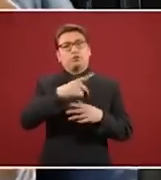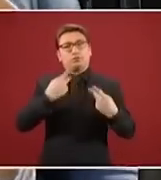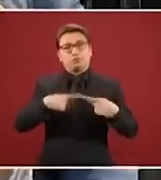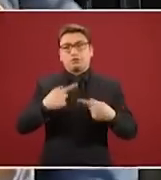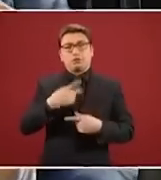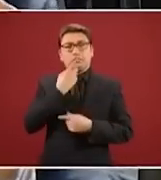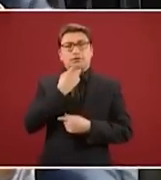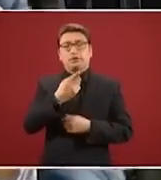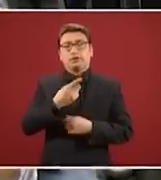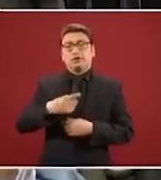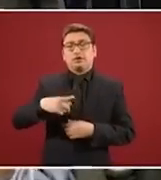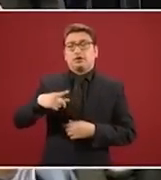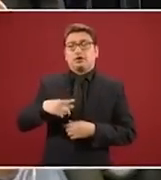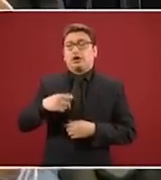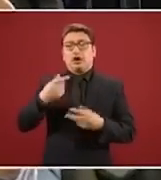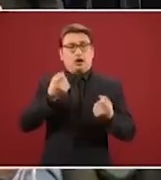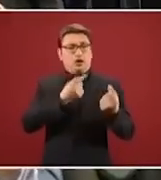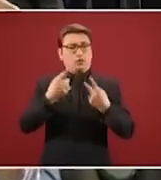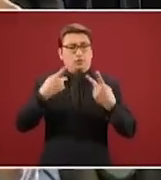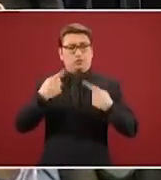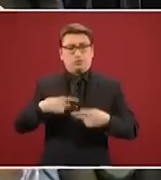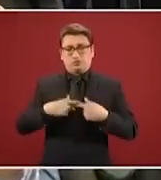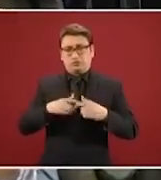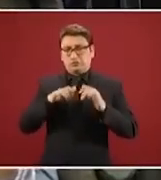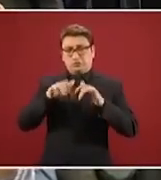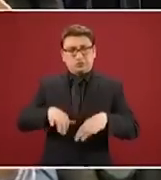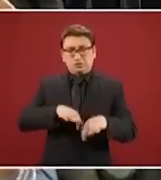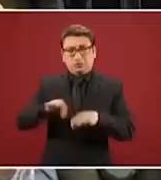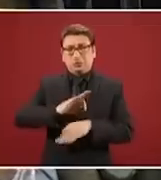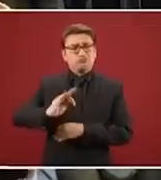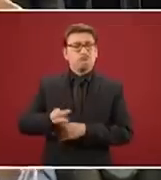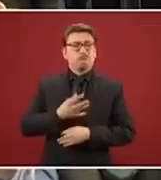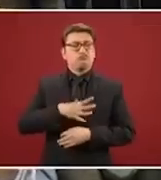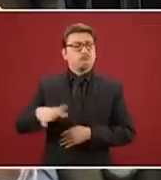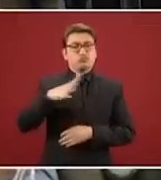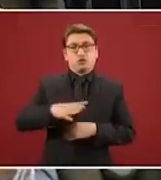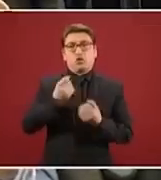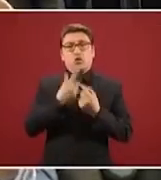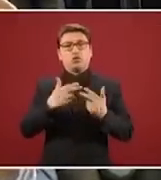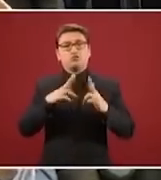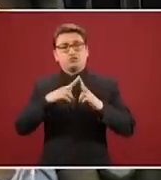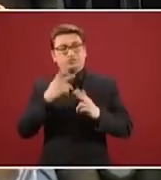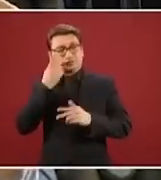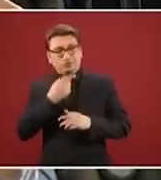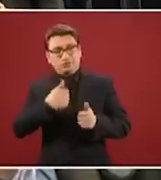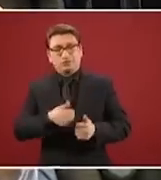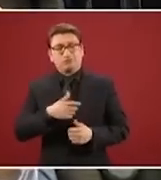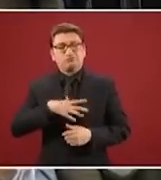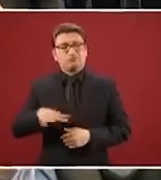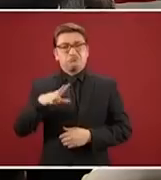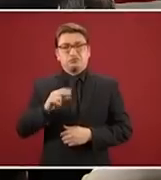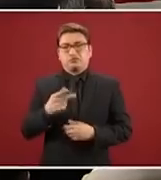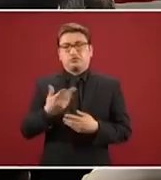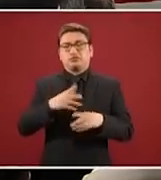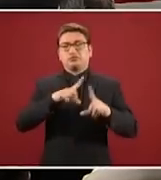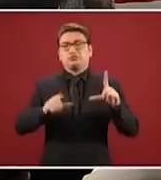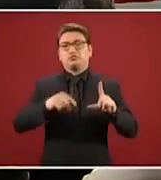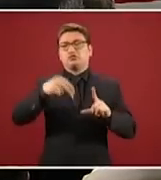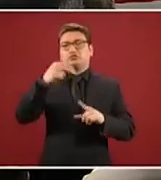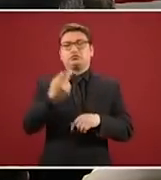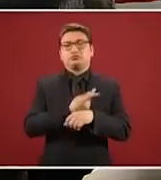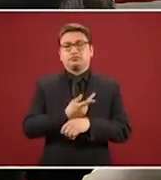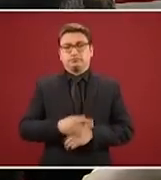aceptando la oferta del trabajo y entiendo que tampoco están llegando a los albergues la situación que se vive en el norte del país